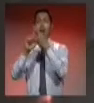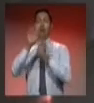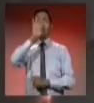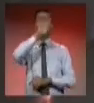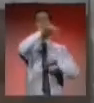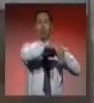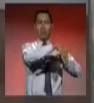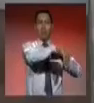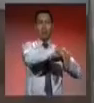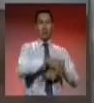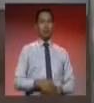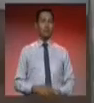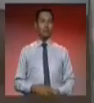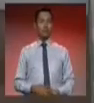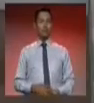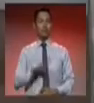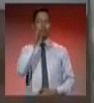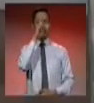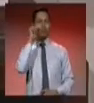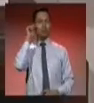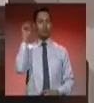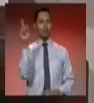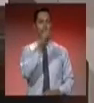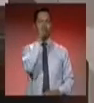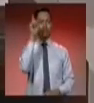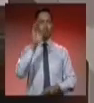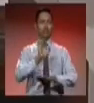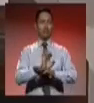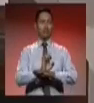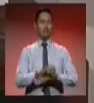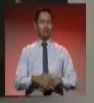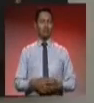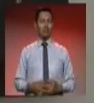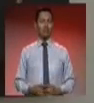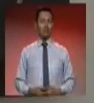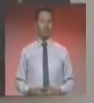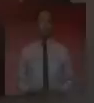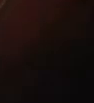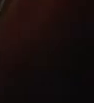Reportó Carla Arcentales en Quito. Gama con la mejor cobertura del país.